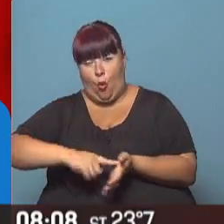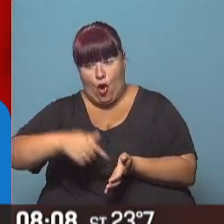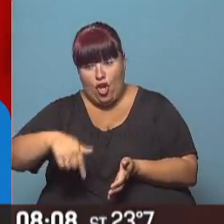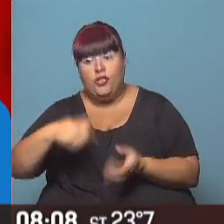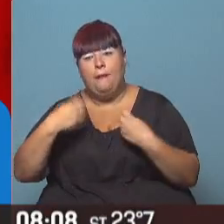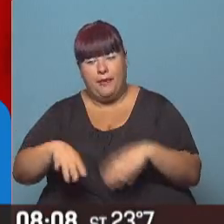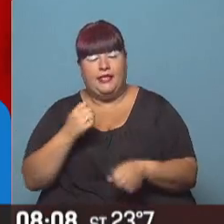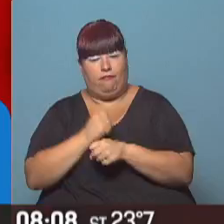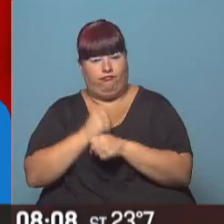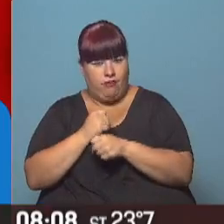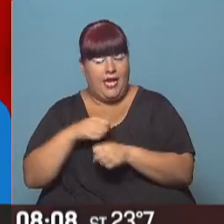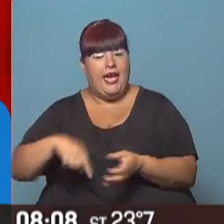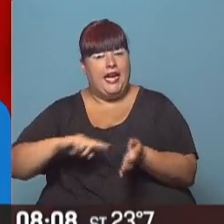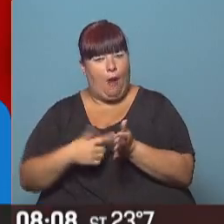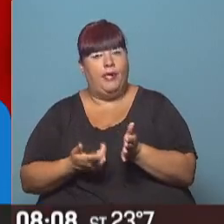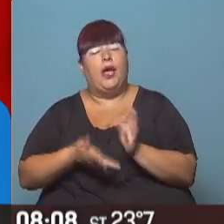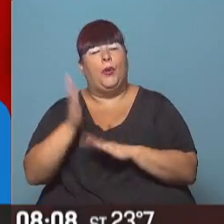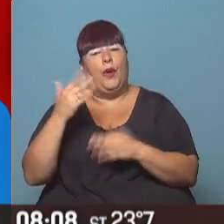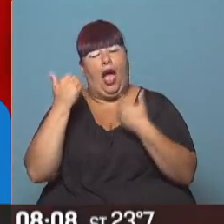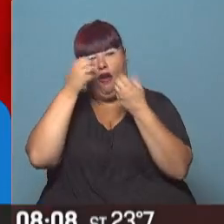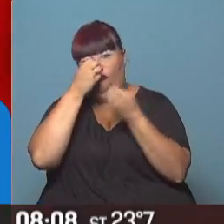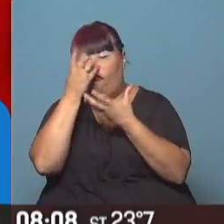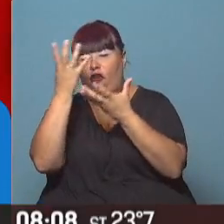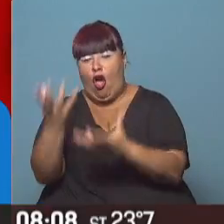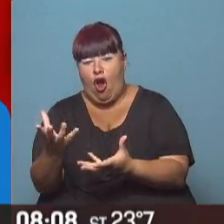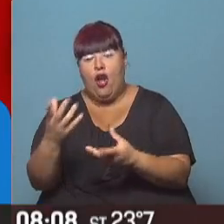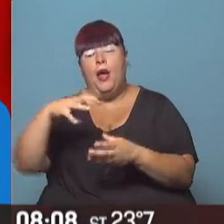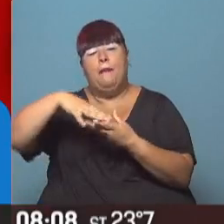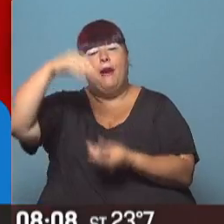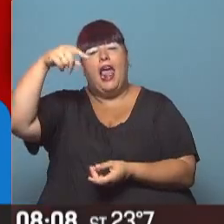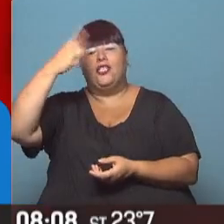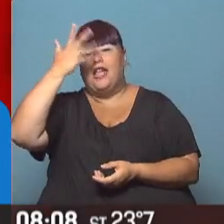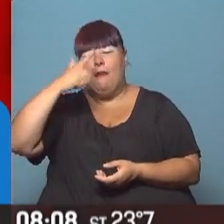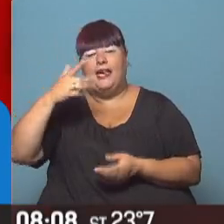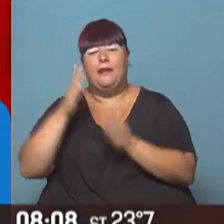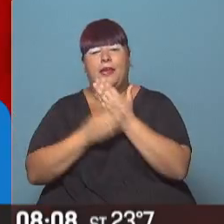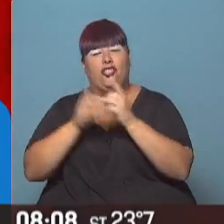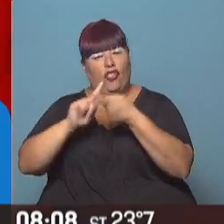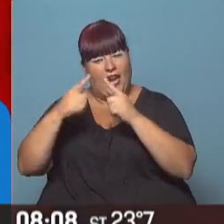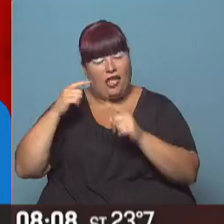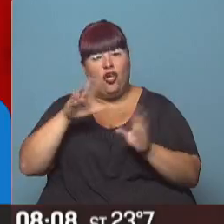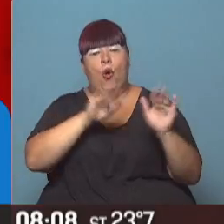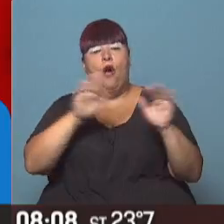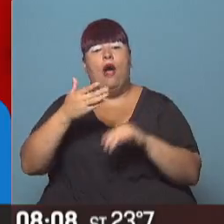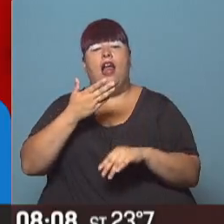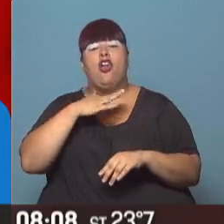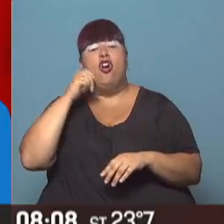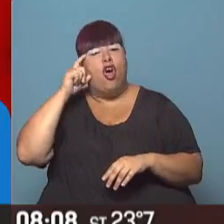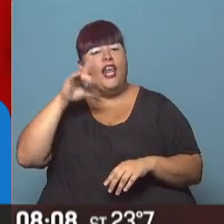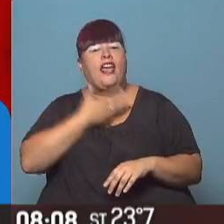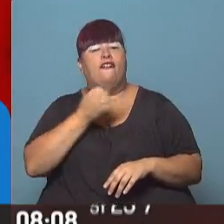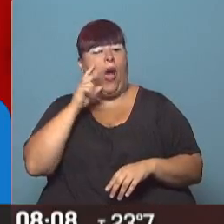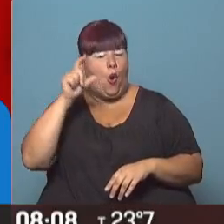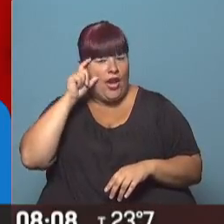comenzará su agenda en la capital participando en una ofrenda floral en el Palacio San Martín de la Cancillería con su homólogo Jorge Forín.